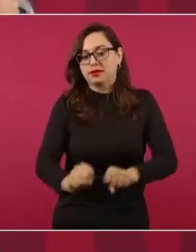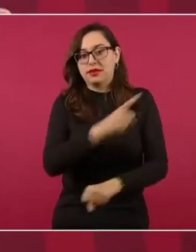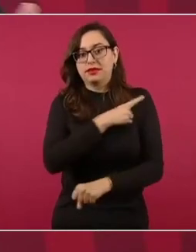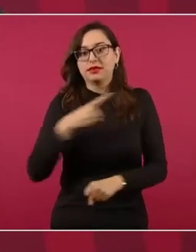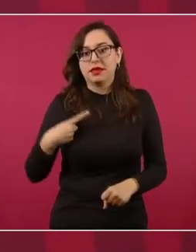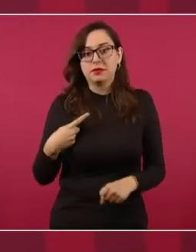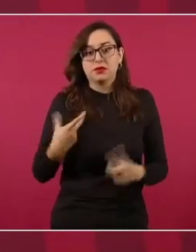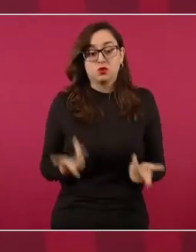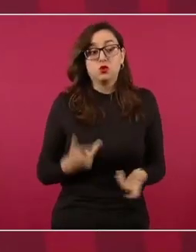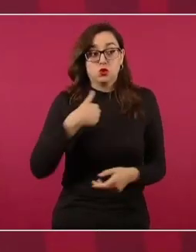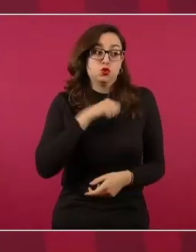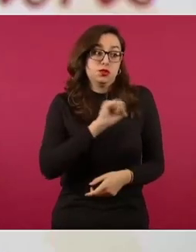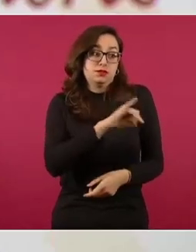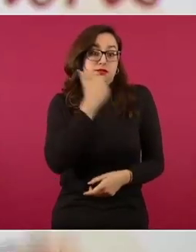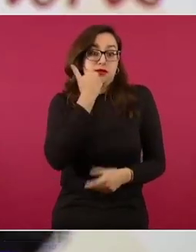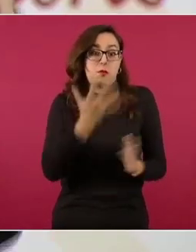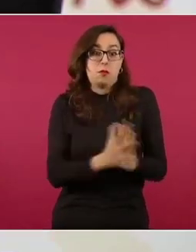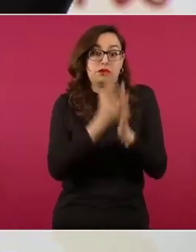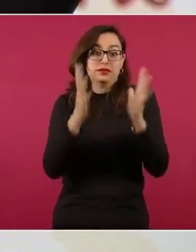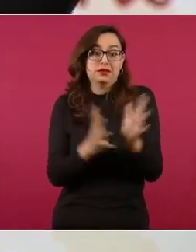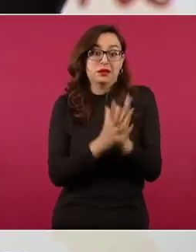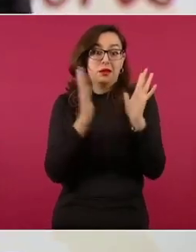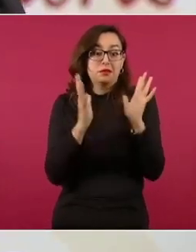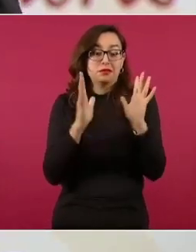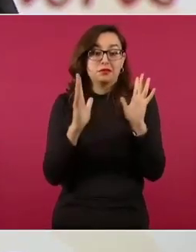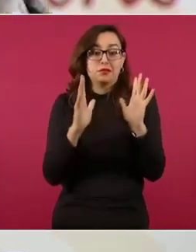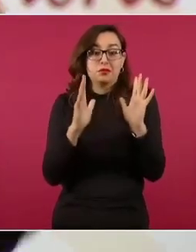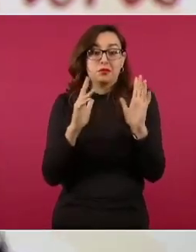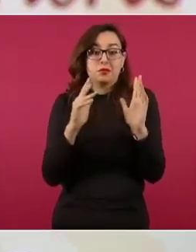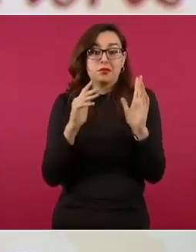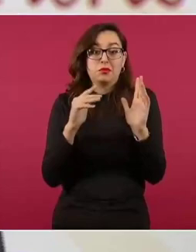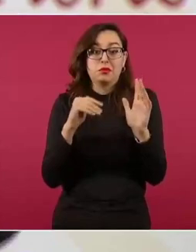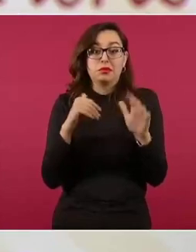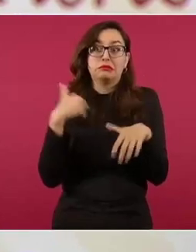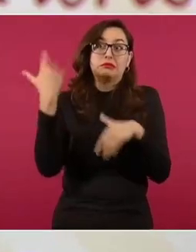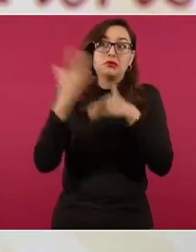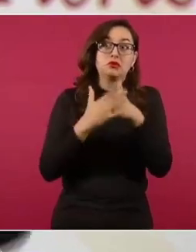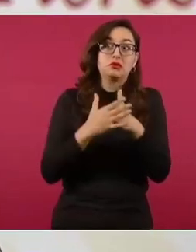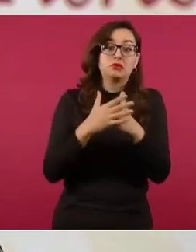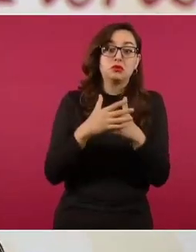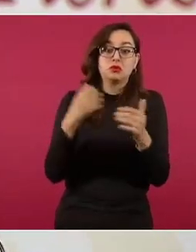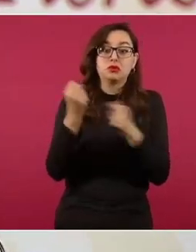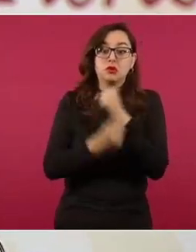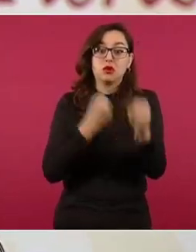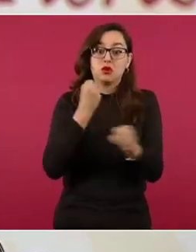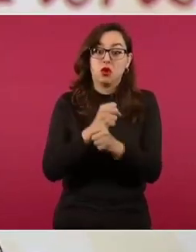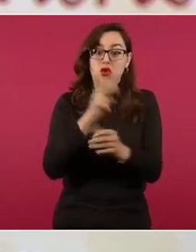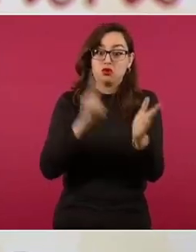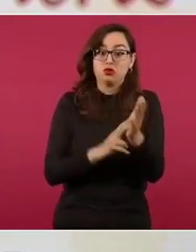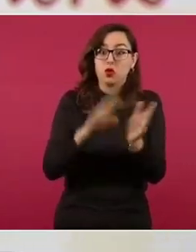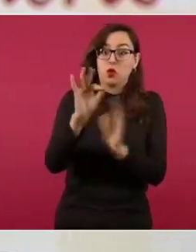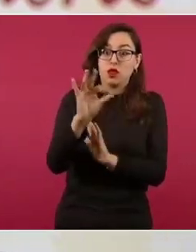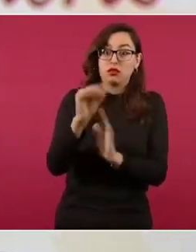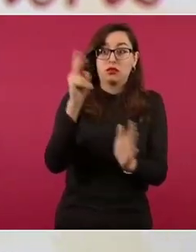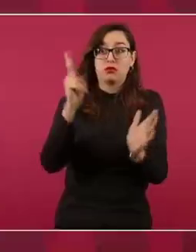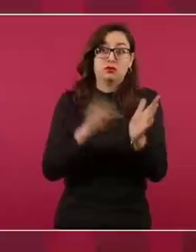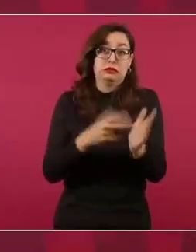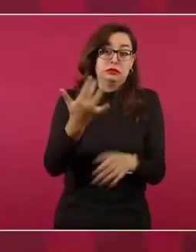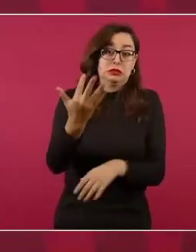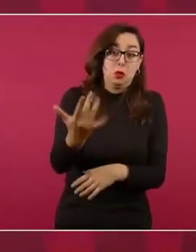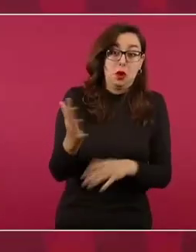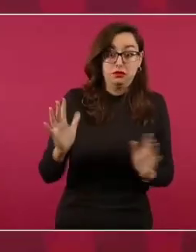guardar el lugar de México. Si no, la próxima vez que se discuta, pues a lo mejor ya te fuiste a 2040 o 50, ¿verdad? Bueno, para el caso